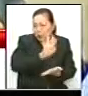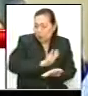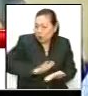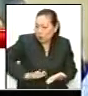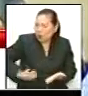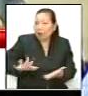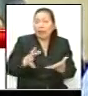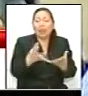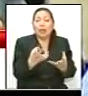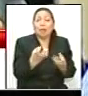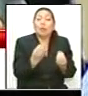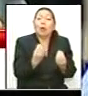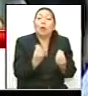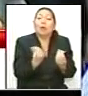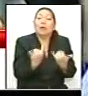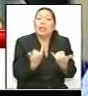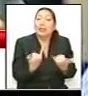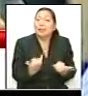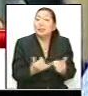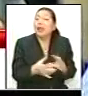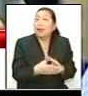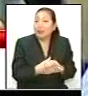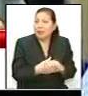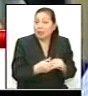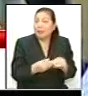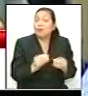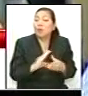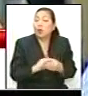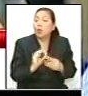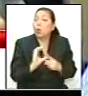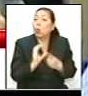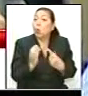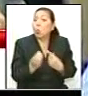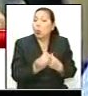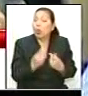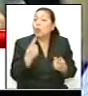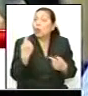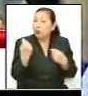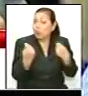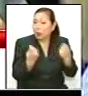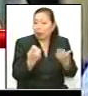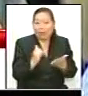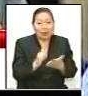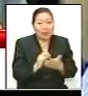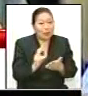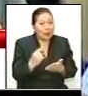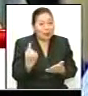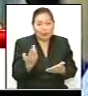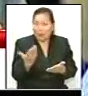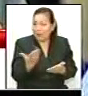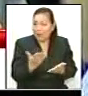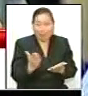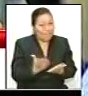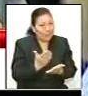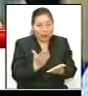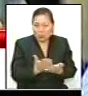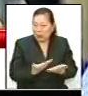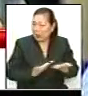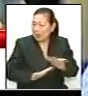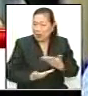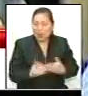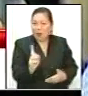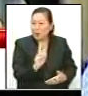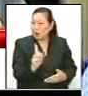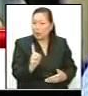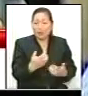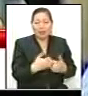y que tenemos como referente histórico, cultural y también turístico, y que no solamente sea el problema de un negocio de